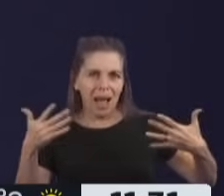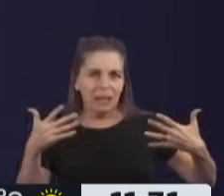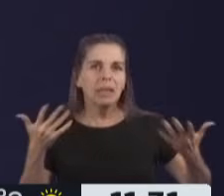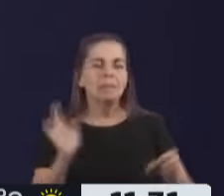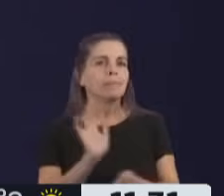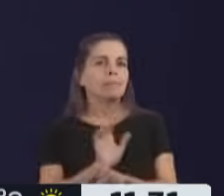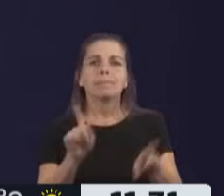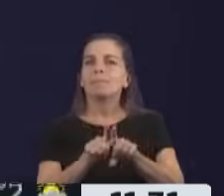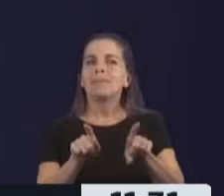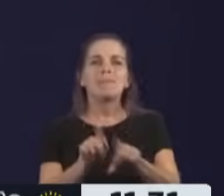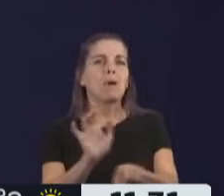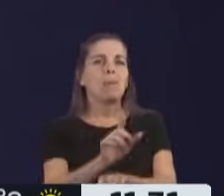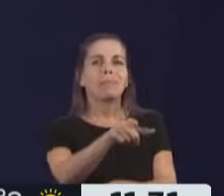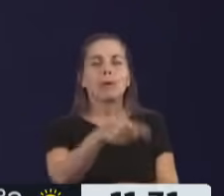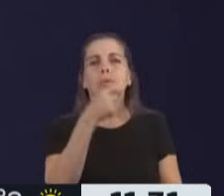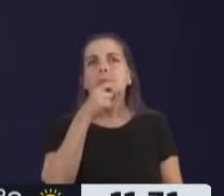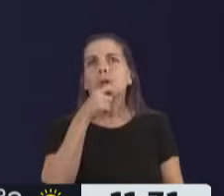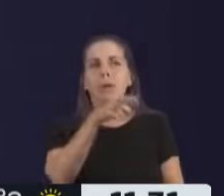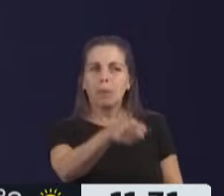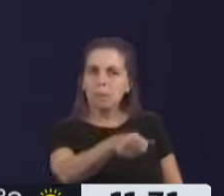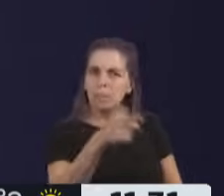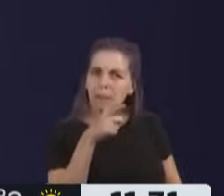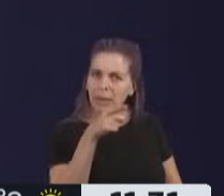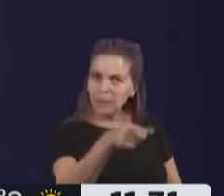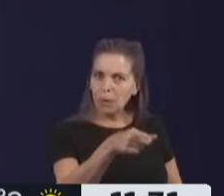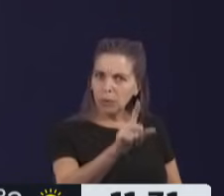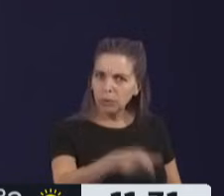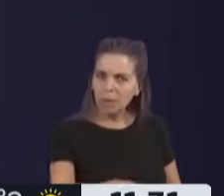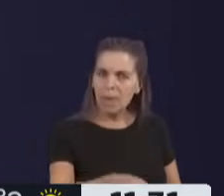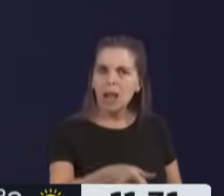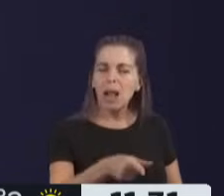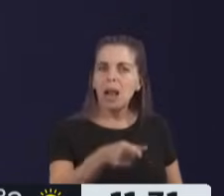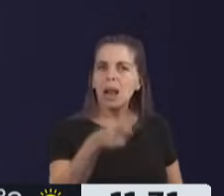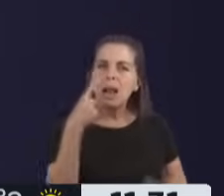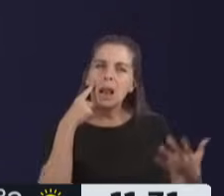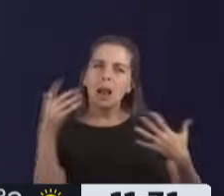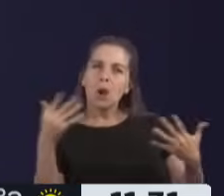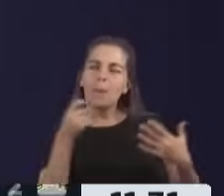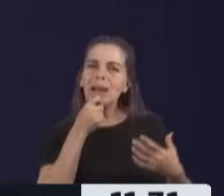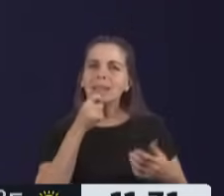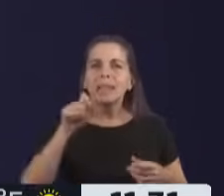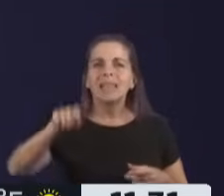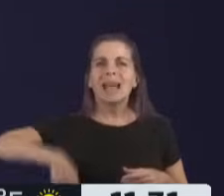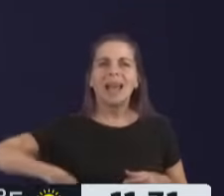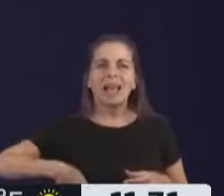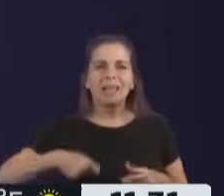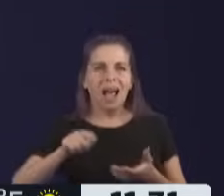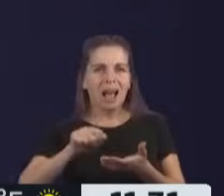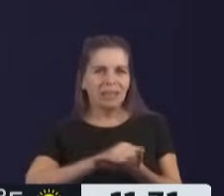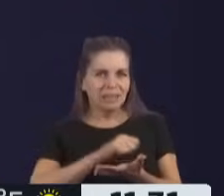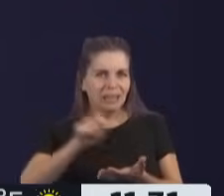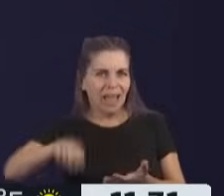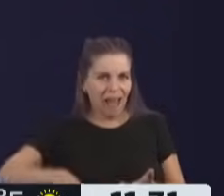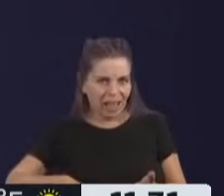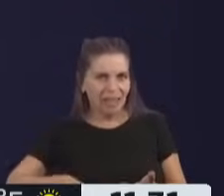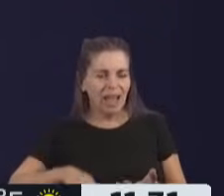como cuando vos gastás con creo que vos usaste incluso el paralelismo con la tarjeta, ¿no? Porque también lo usamos nosotros,